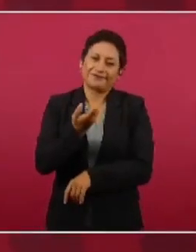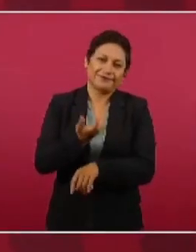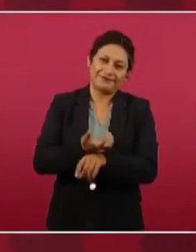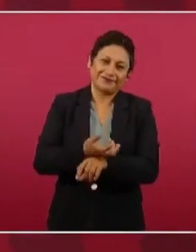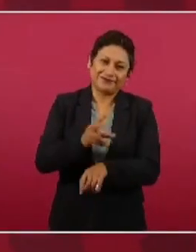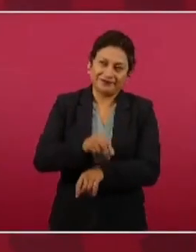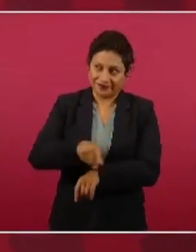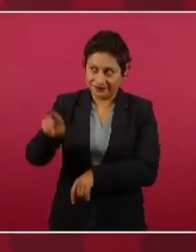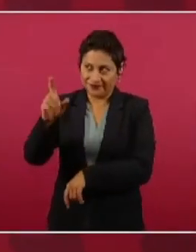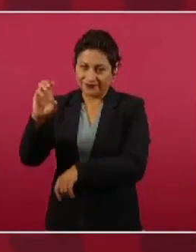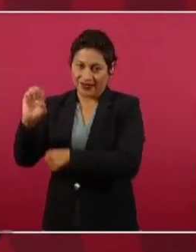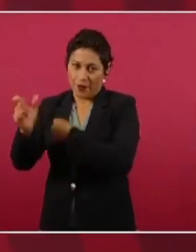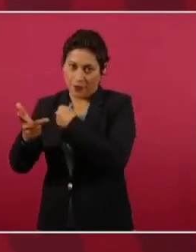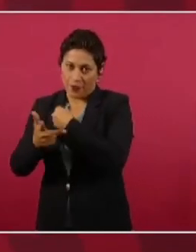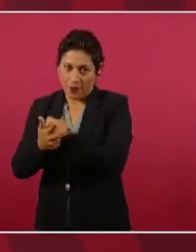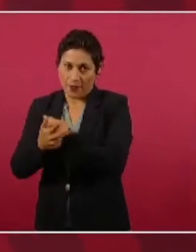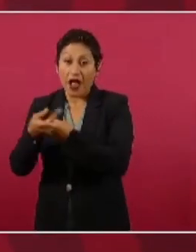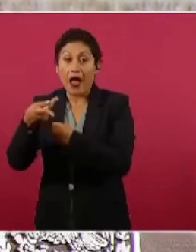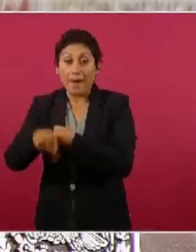Unidos y